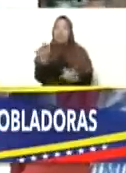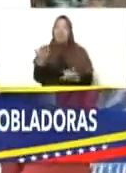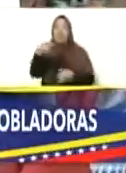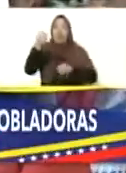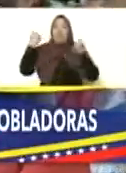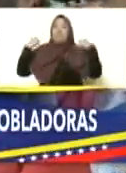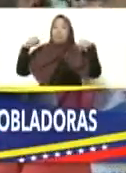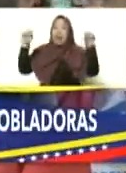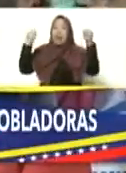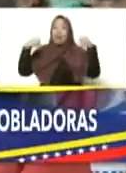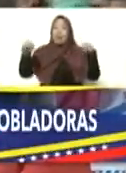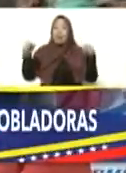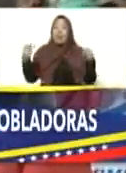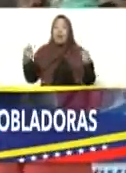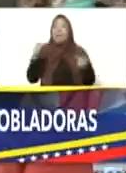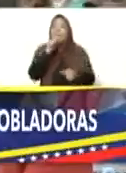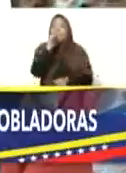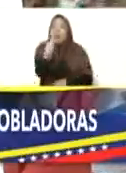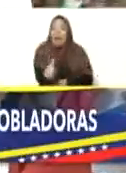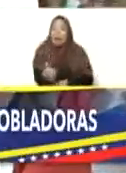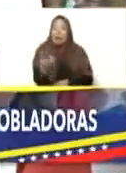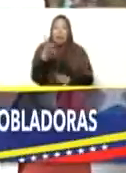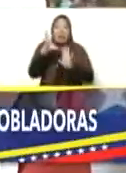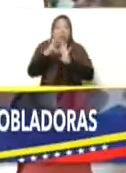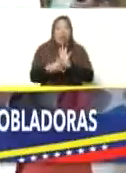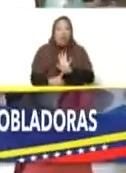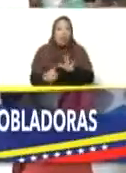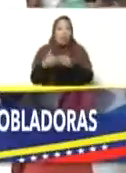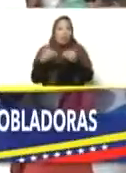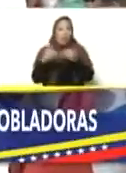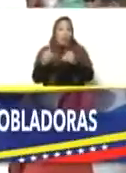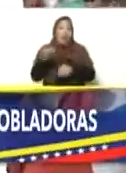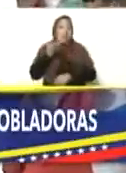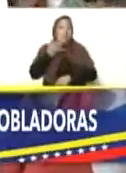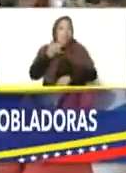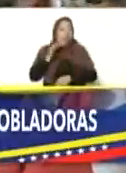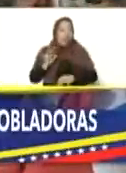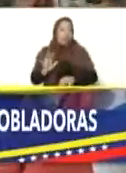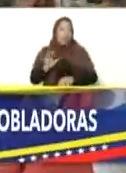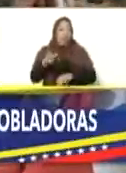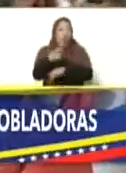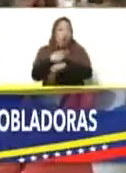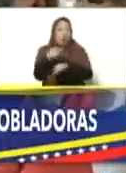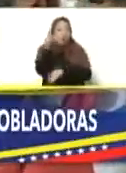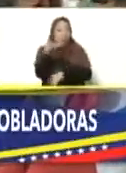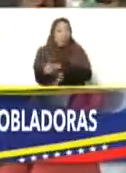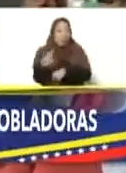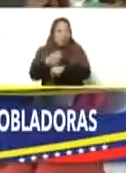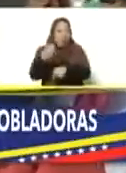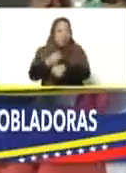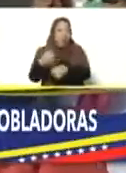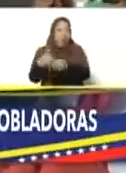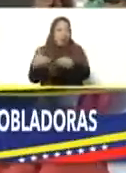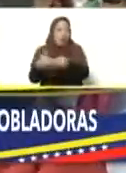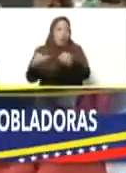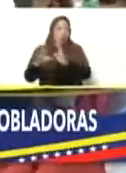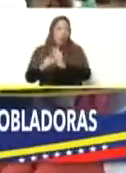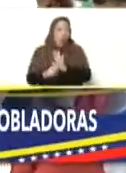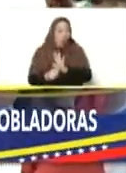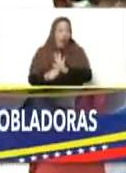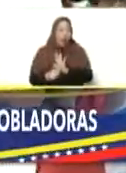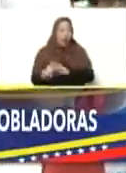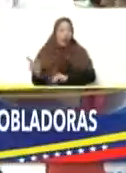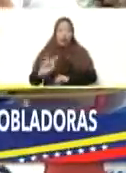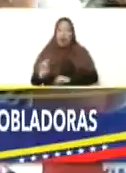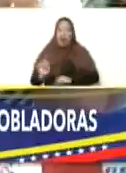prácticas y no puede ser algo nosotros decimos que si hay medios lo compartimos entre todos